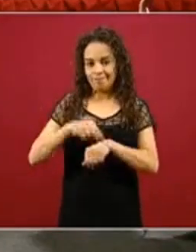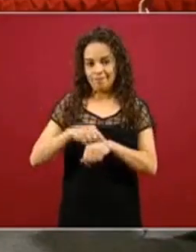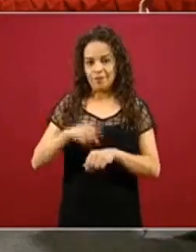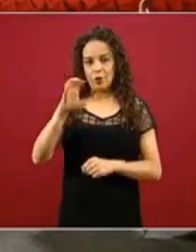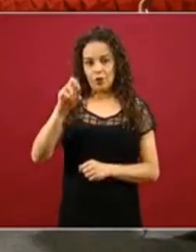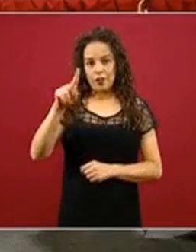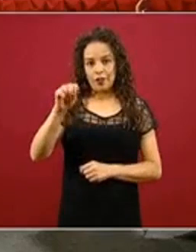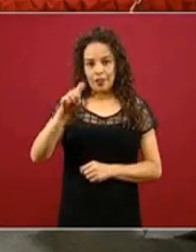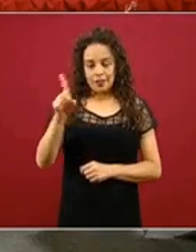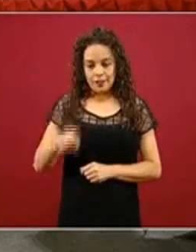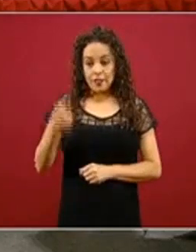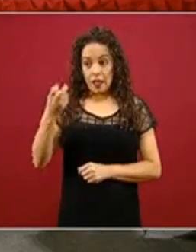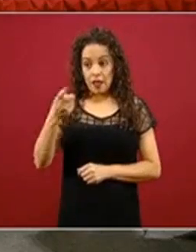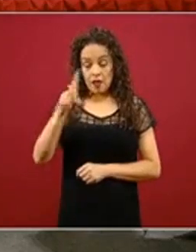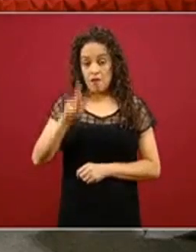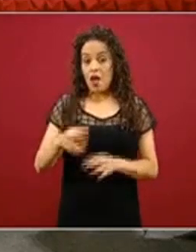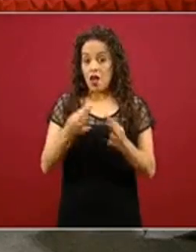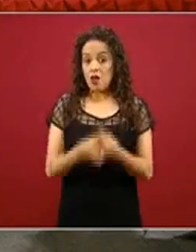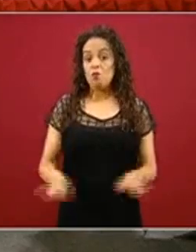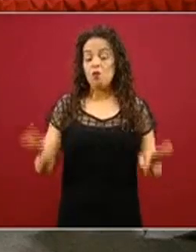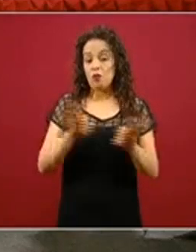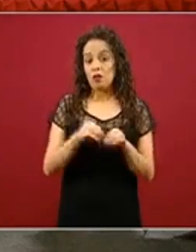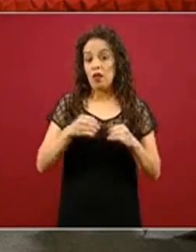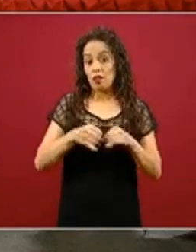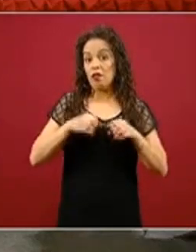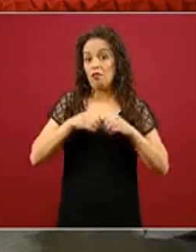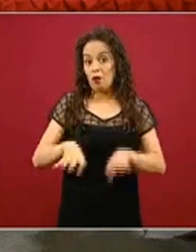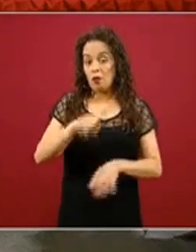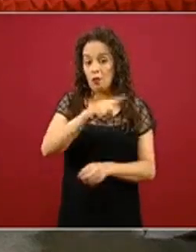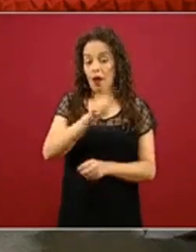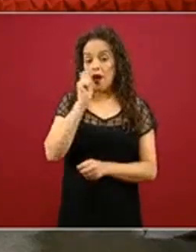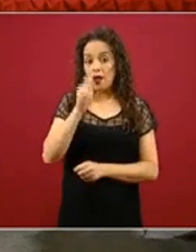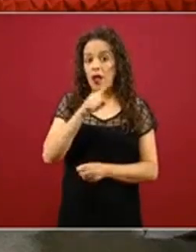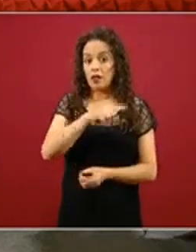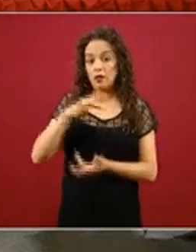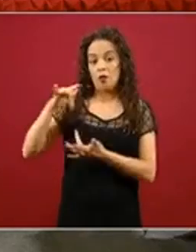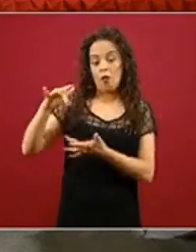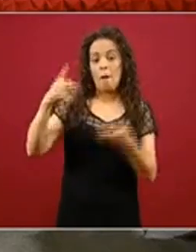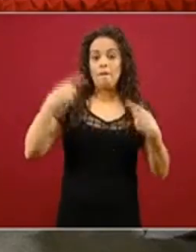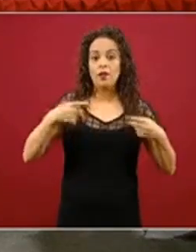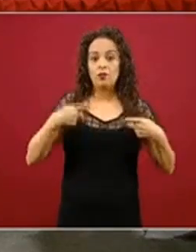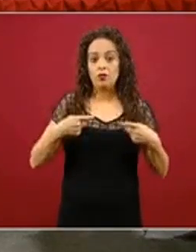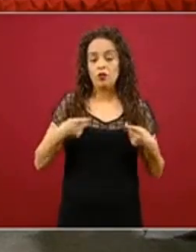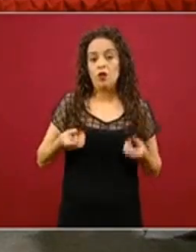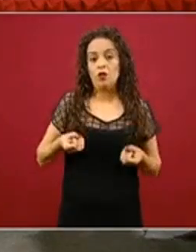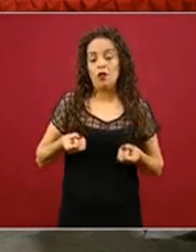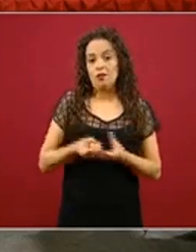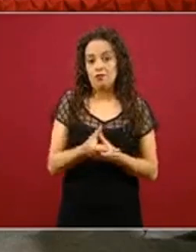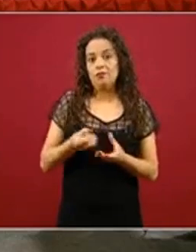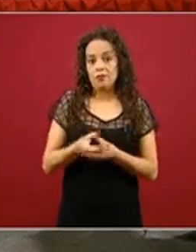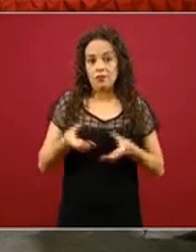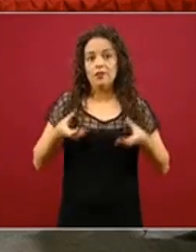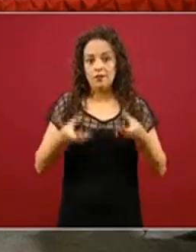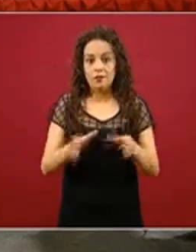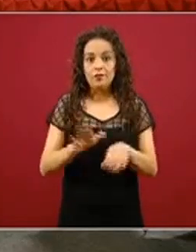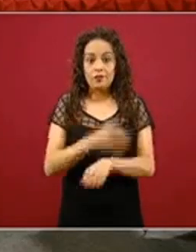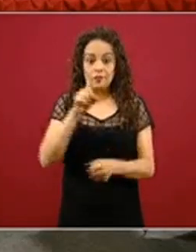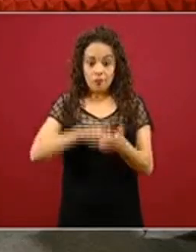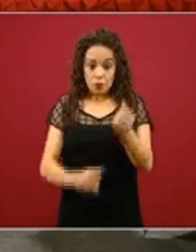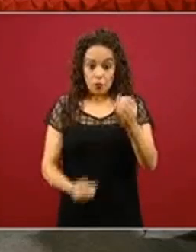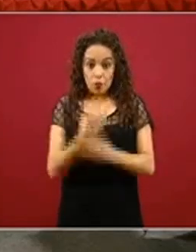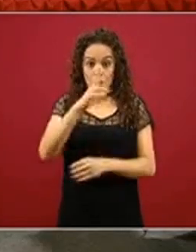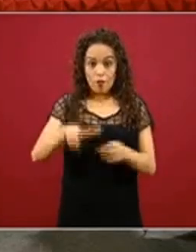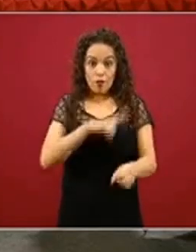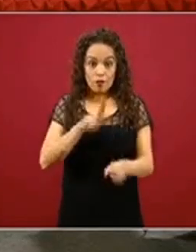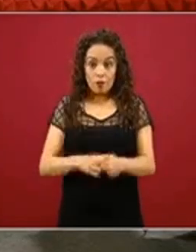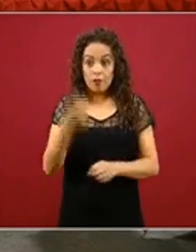informe de movilidad es sumamente importante y por eso lo hemos adaptado ahora al proceso de nueva normalidad, porque es precisamente el elemento